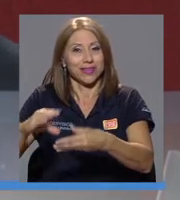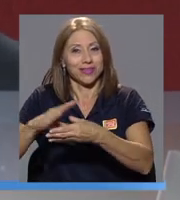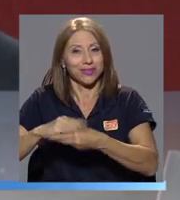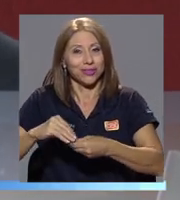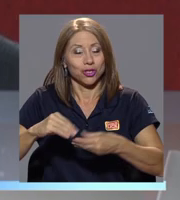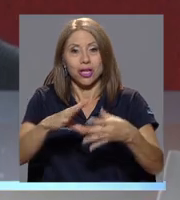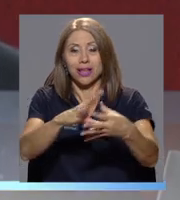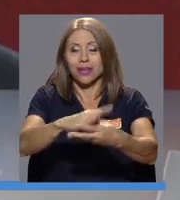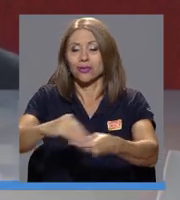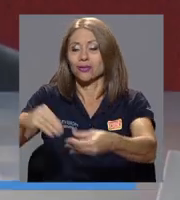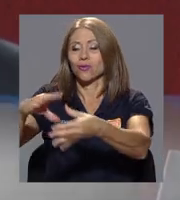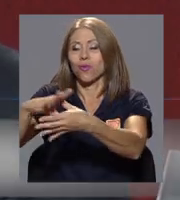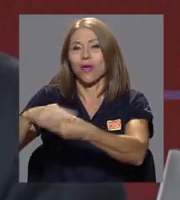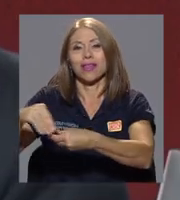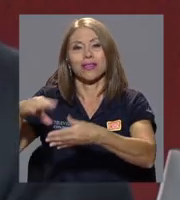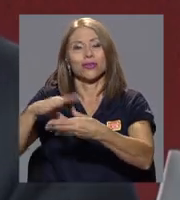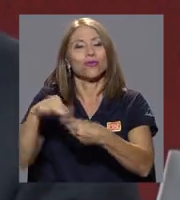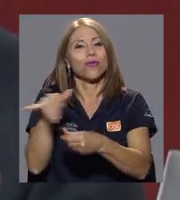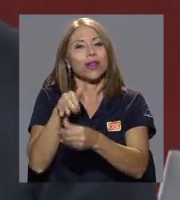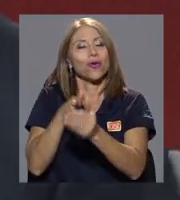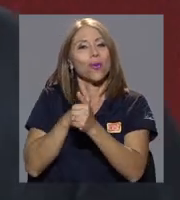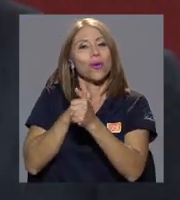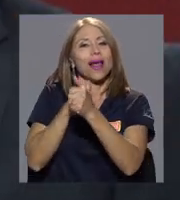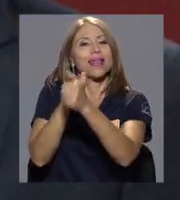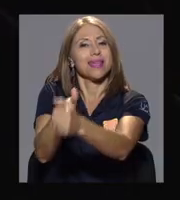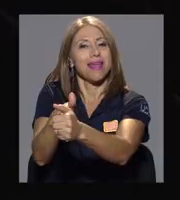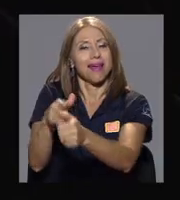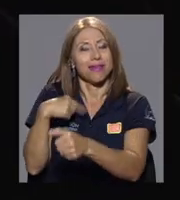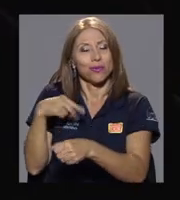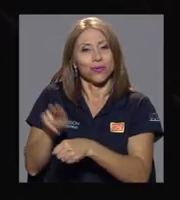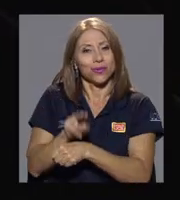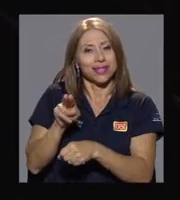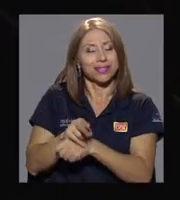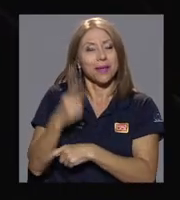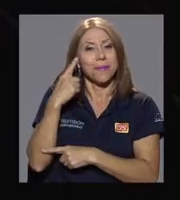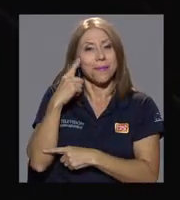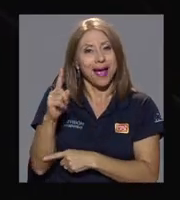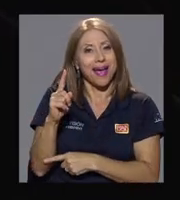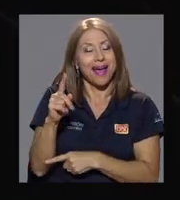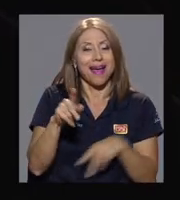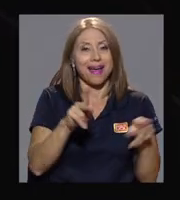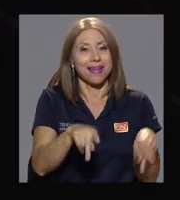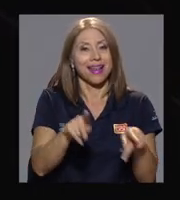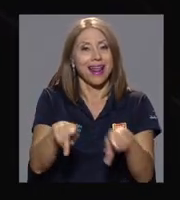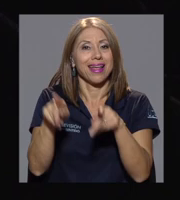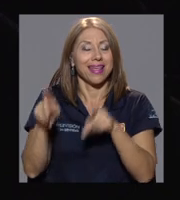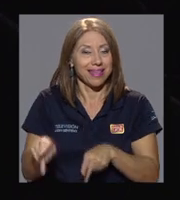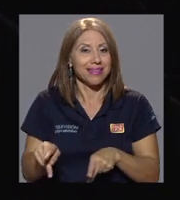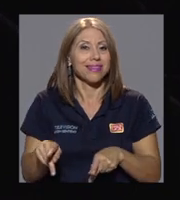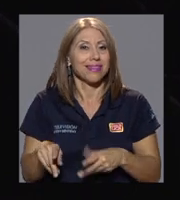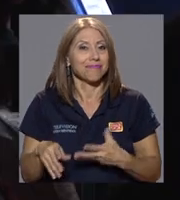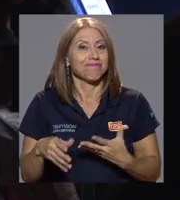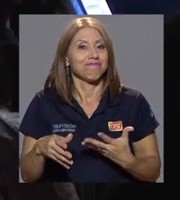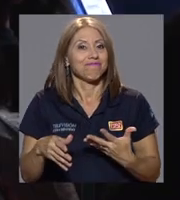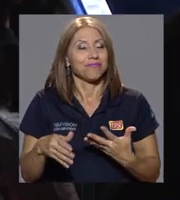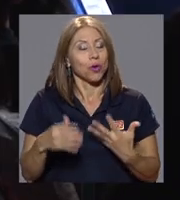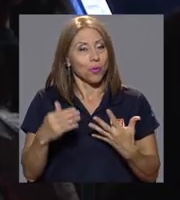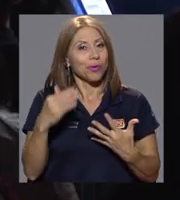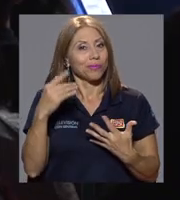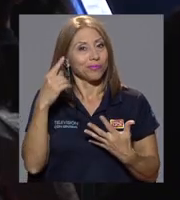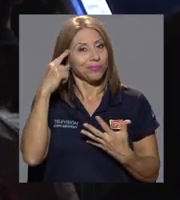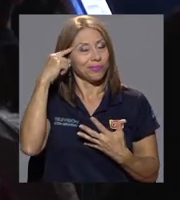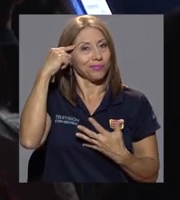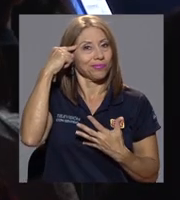bien, de algún modo, la guía que utilicé para que la gente, de algún modo, se armara un